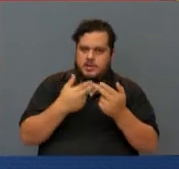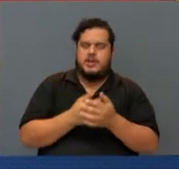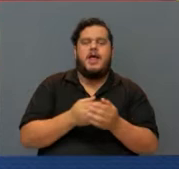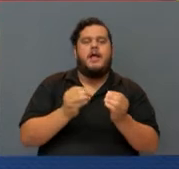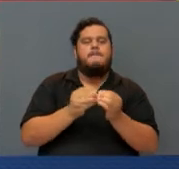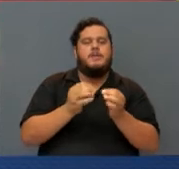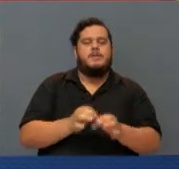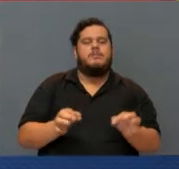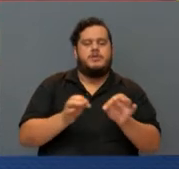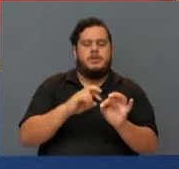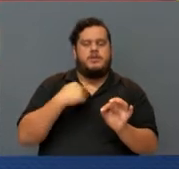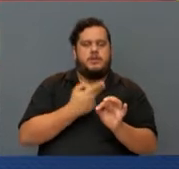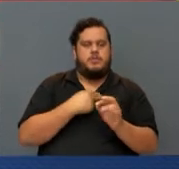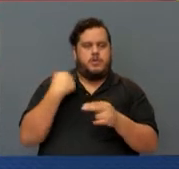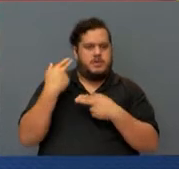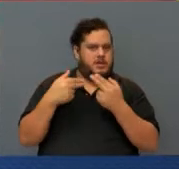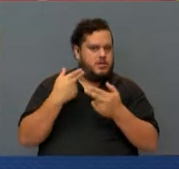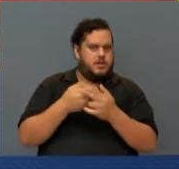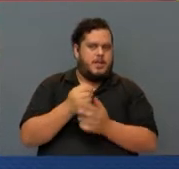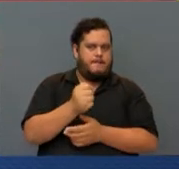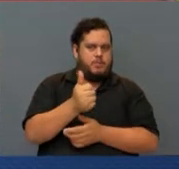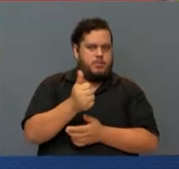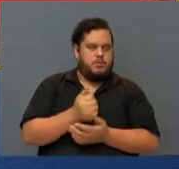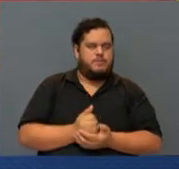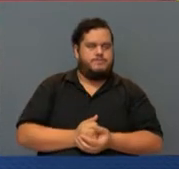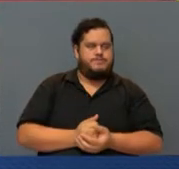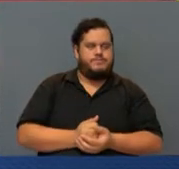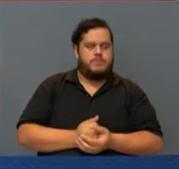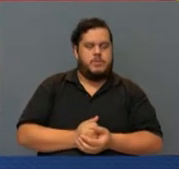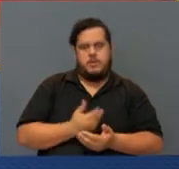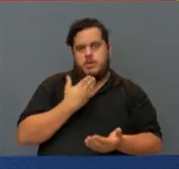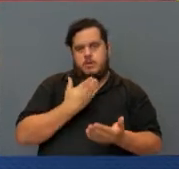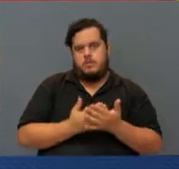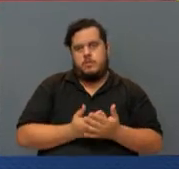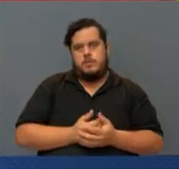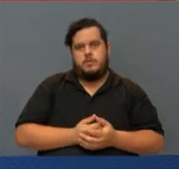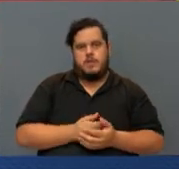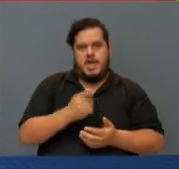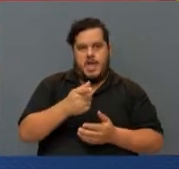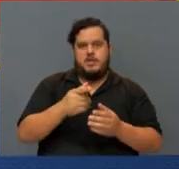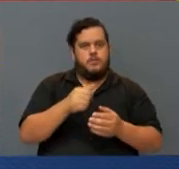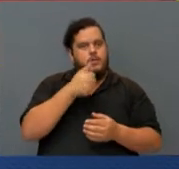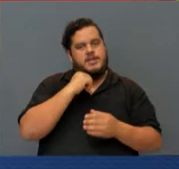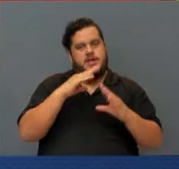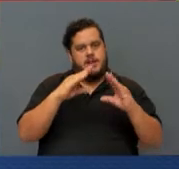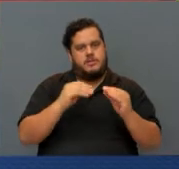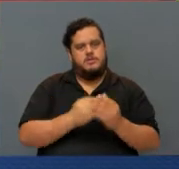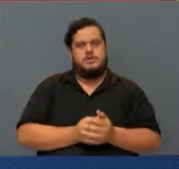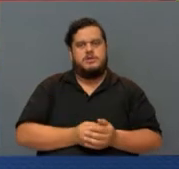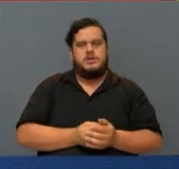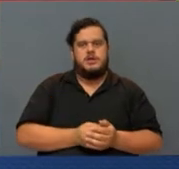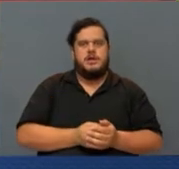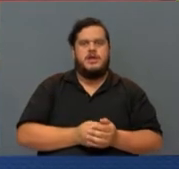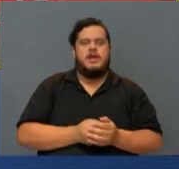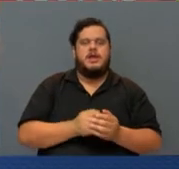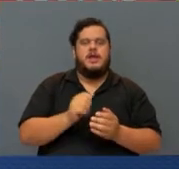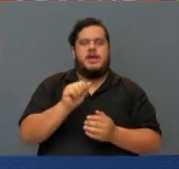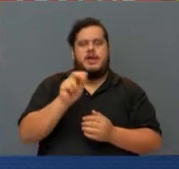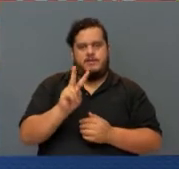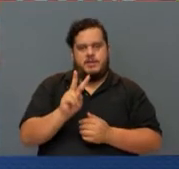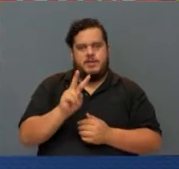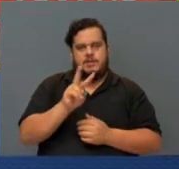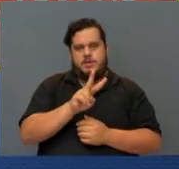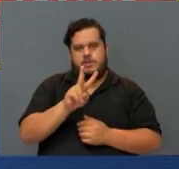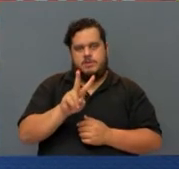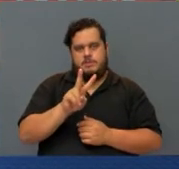importante en nuestra historia es muy poco si bueno esta noche verá estofa noche la avenida avenida 25 de mayo sí